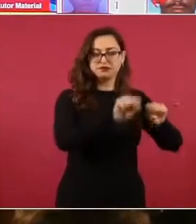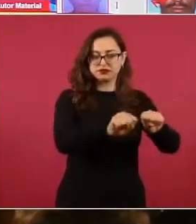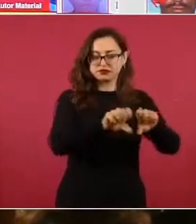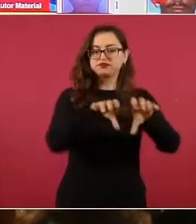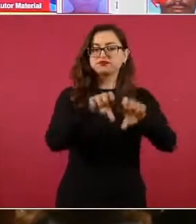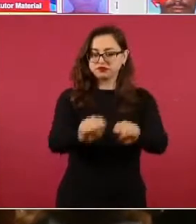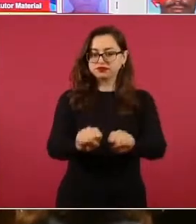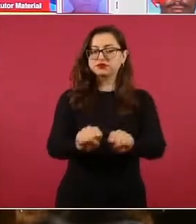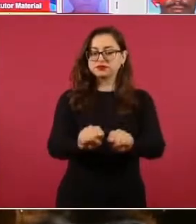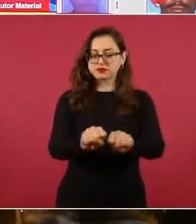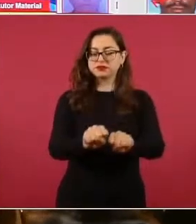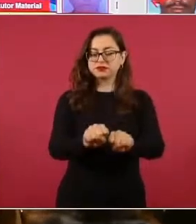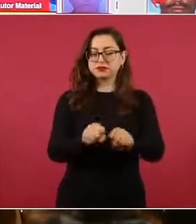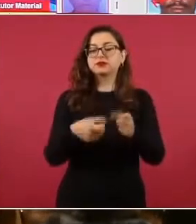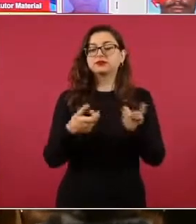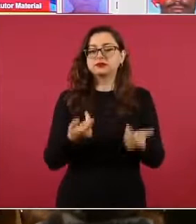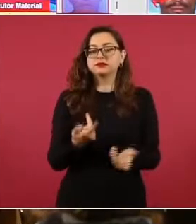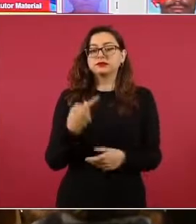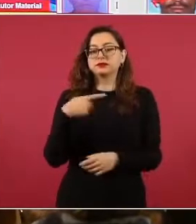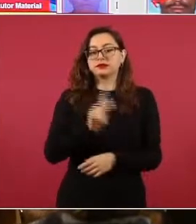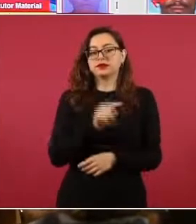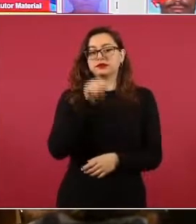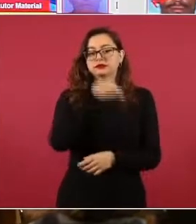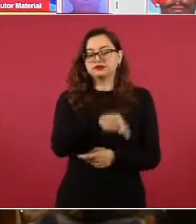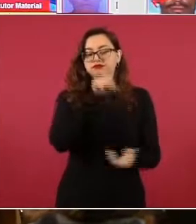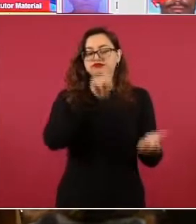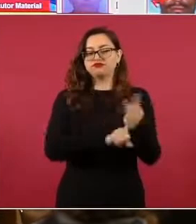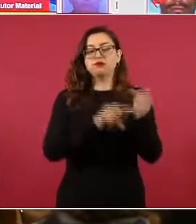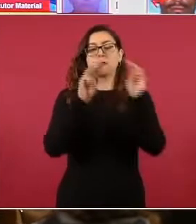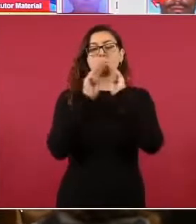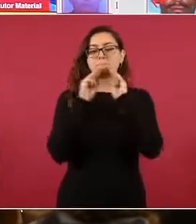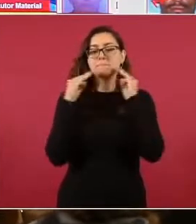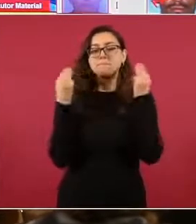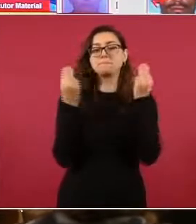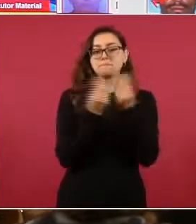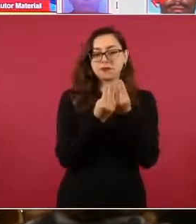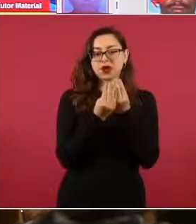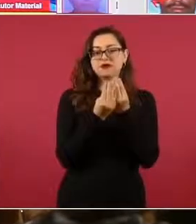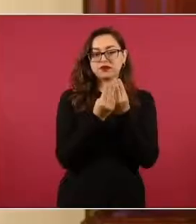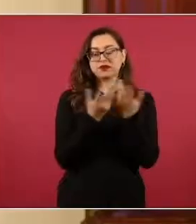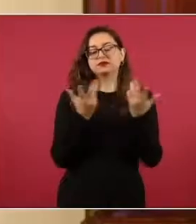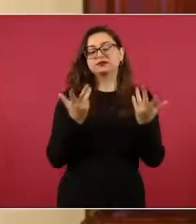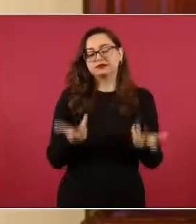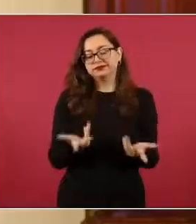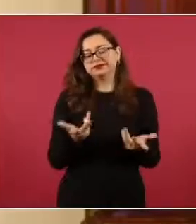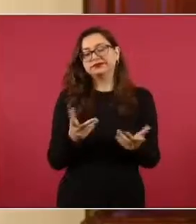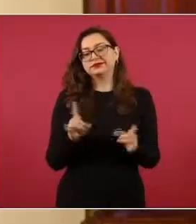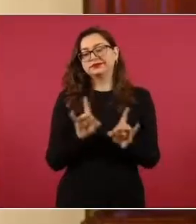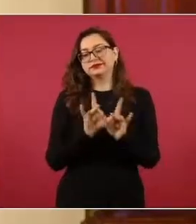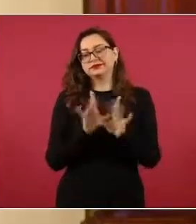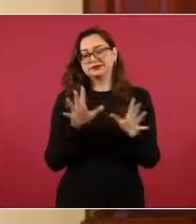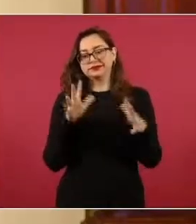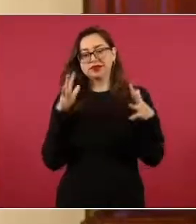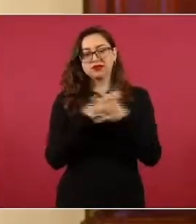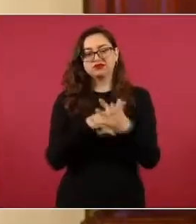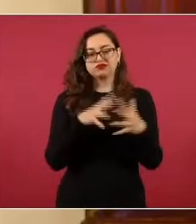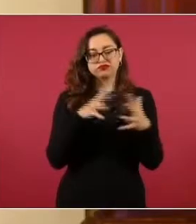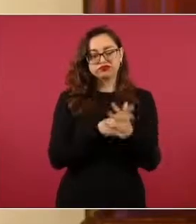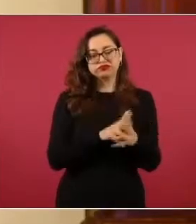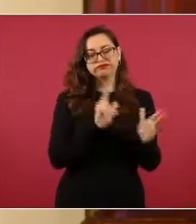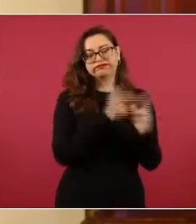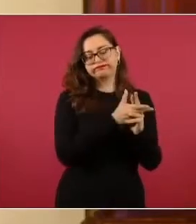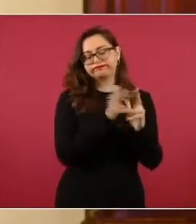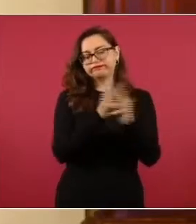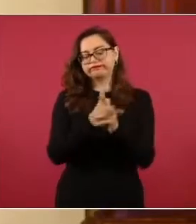aprehensión, pero son parte de una organización delictiva y en un enfrentamiento fueron a su vez